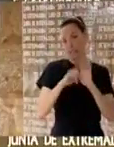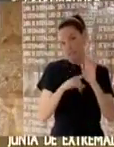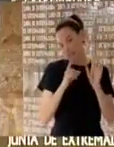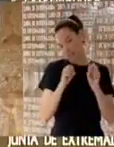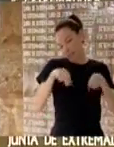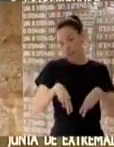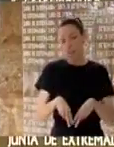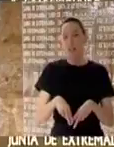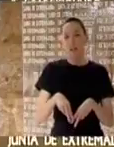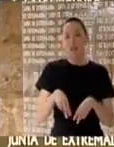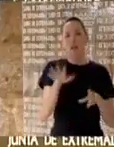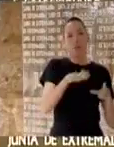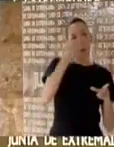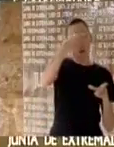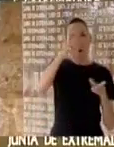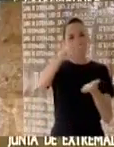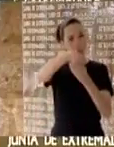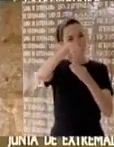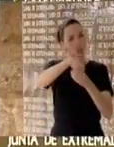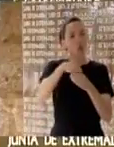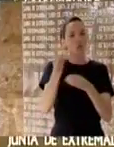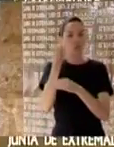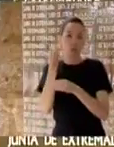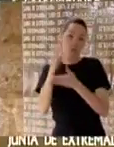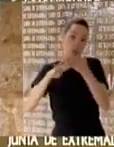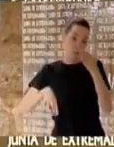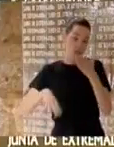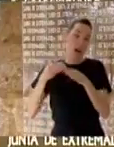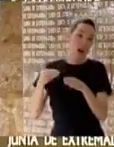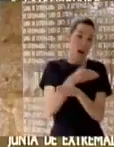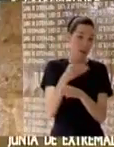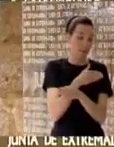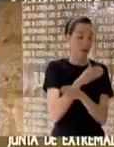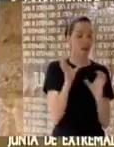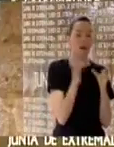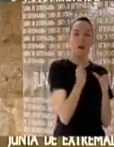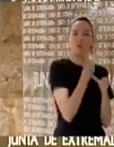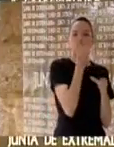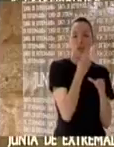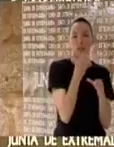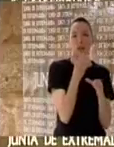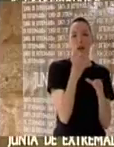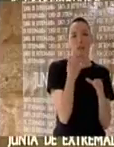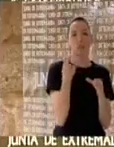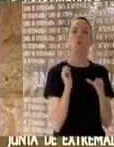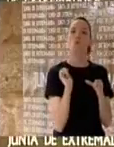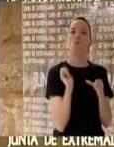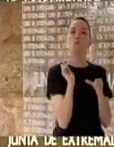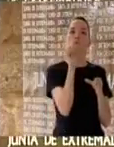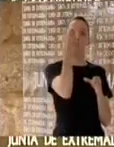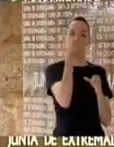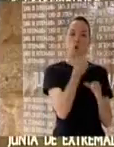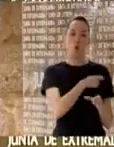muchos lugares de Cataluña, el Partido Socialista logró, por parte del Gobierno de España, el compromiso de abrir una comisión para